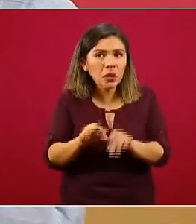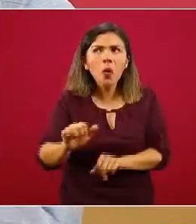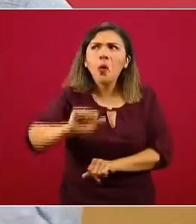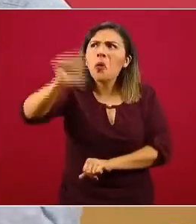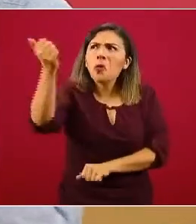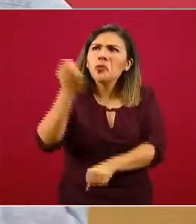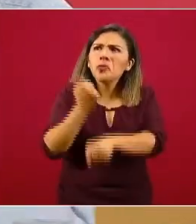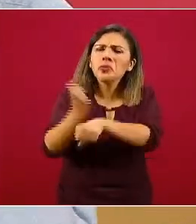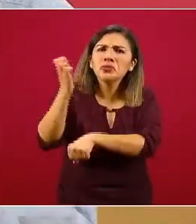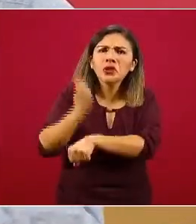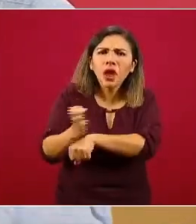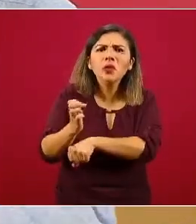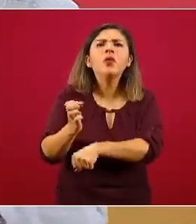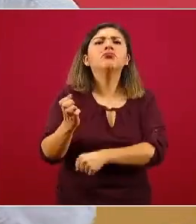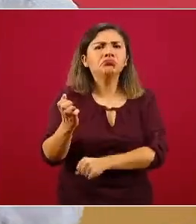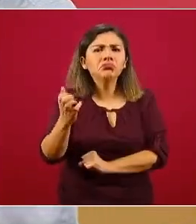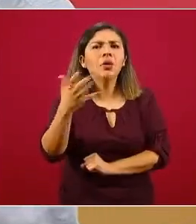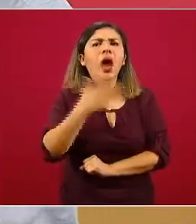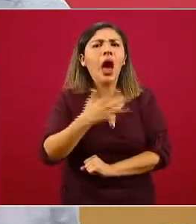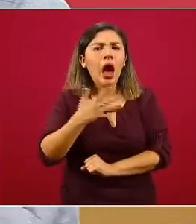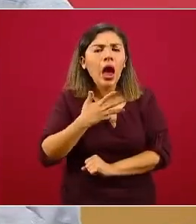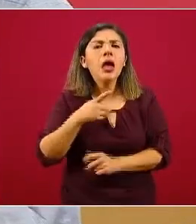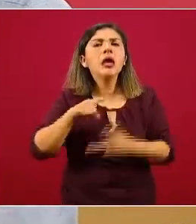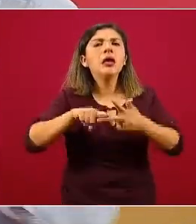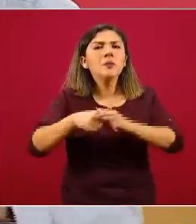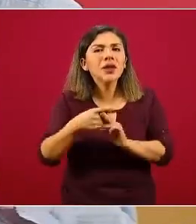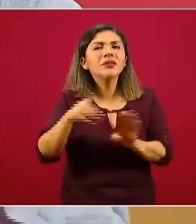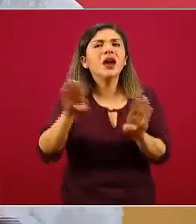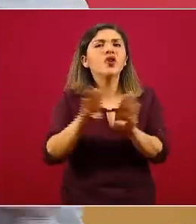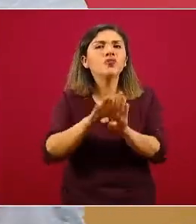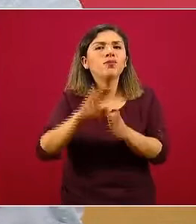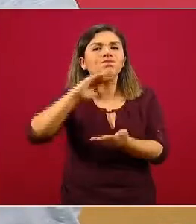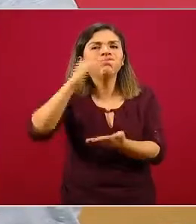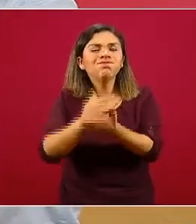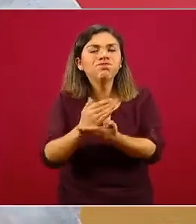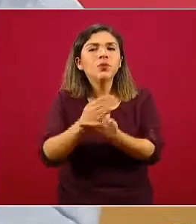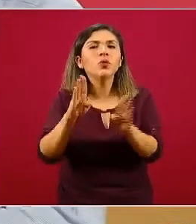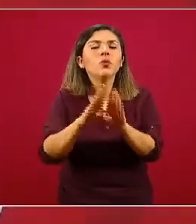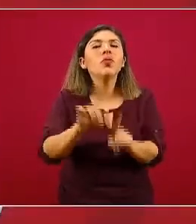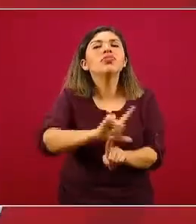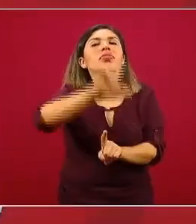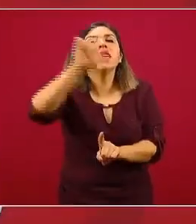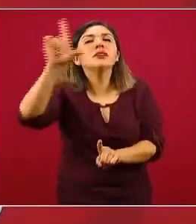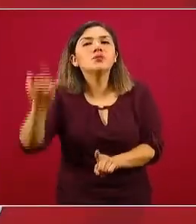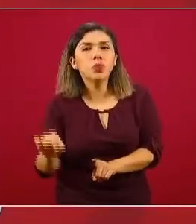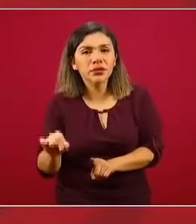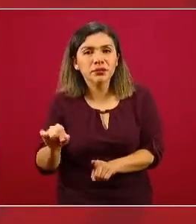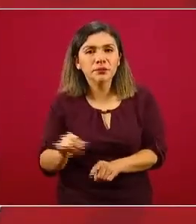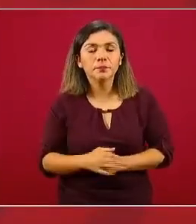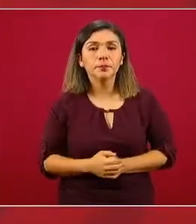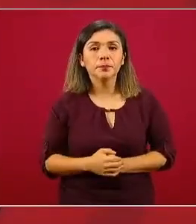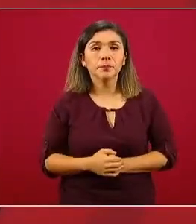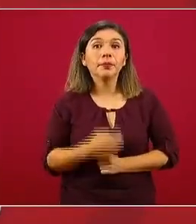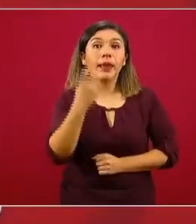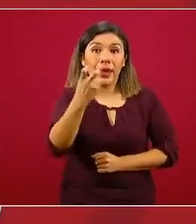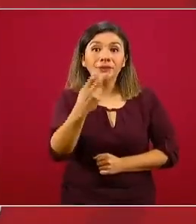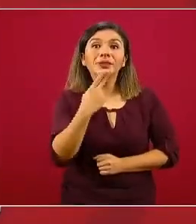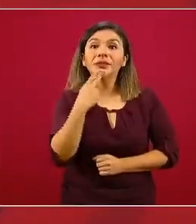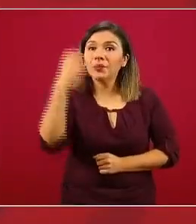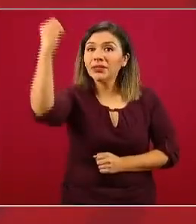otros va a entrar ese tipo de restricciones en una etapa posterior. Y para eso es el